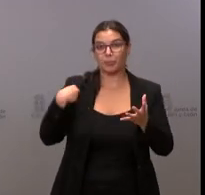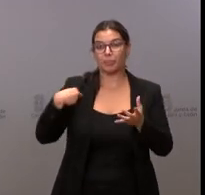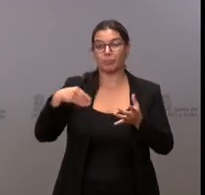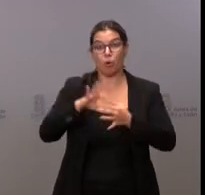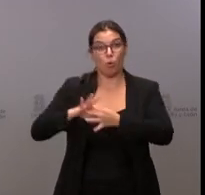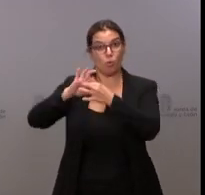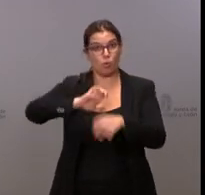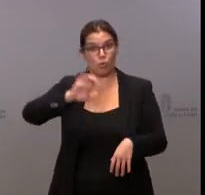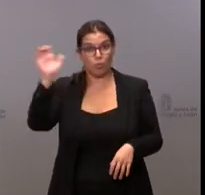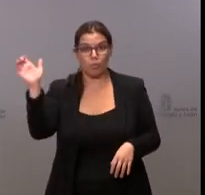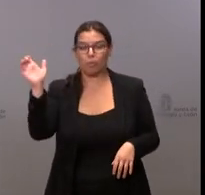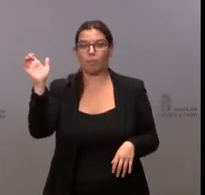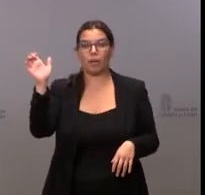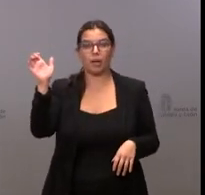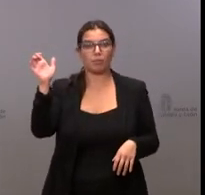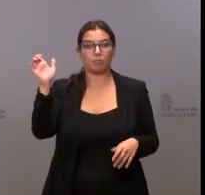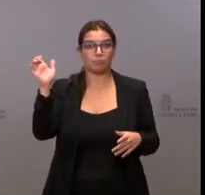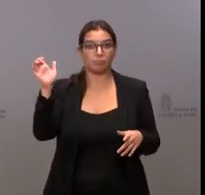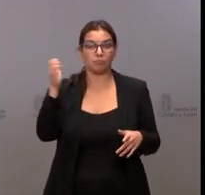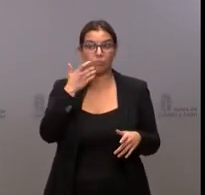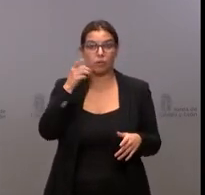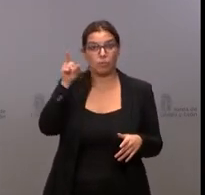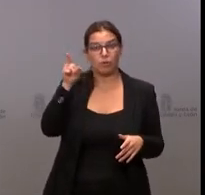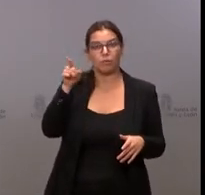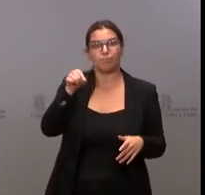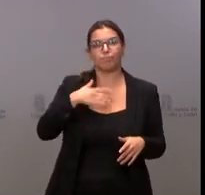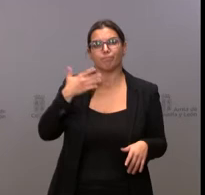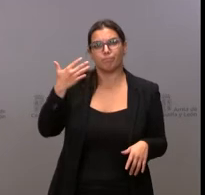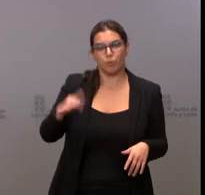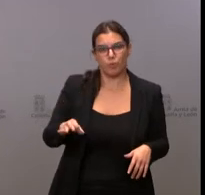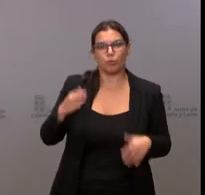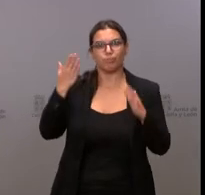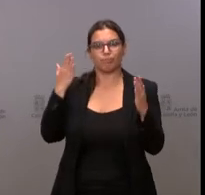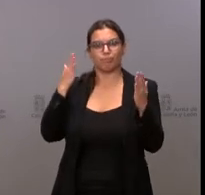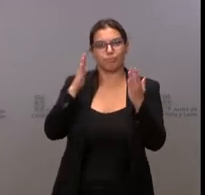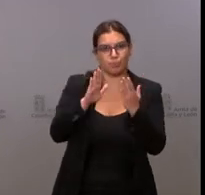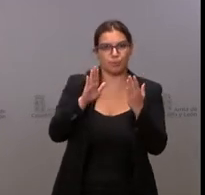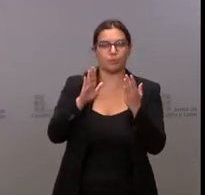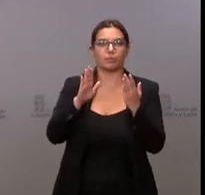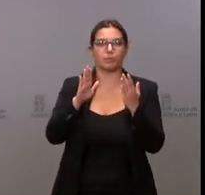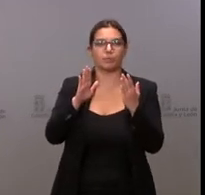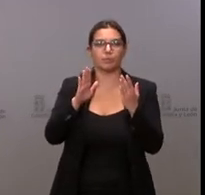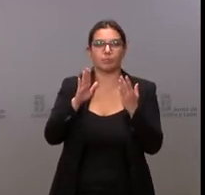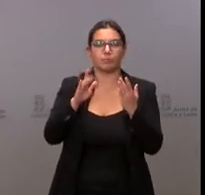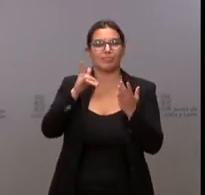en el terreno en el que nos encontramos afrontar con mayor